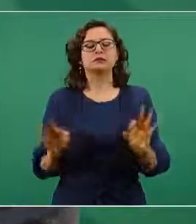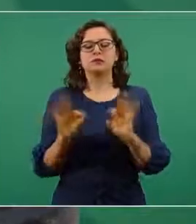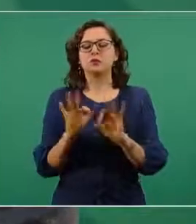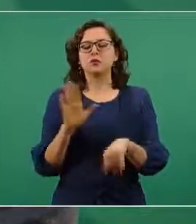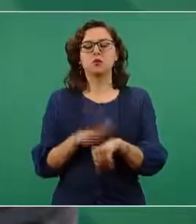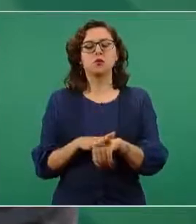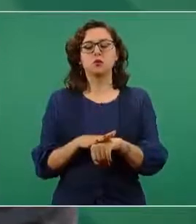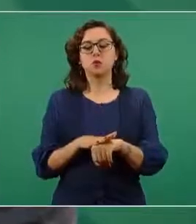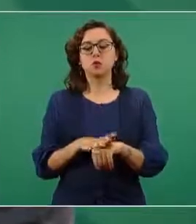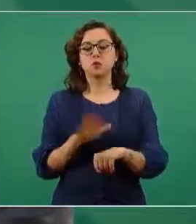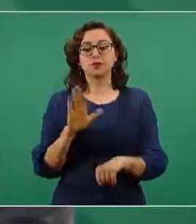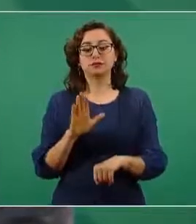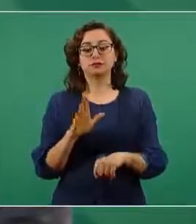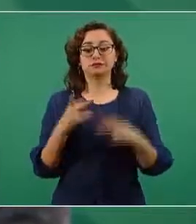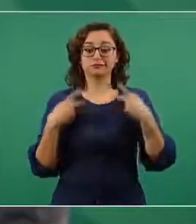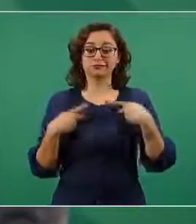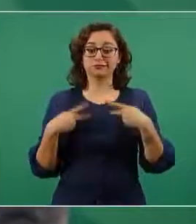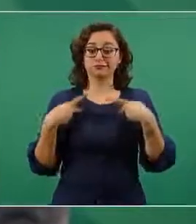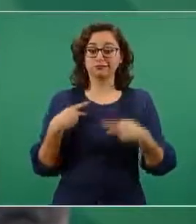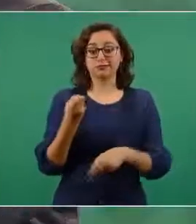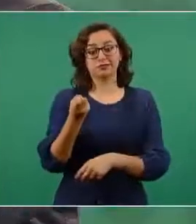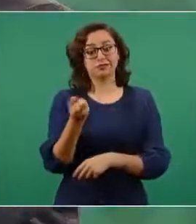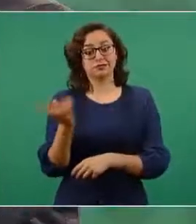es el ciudadano,